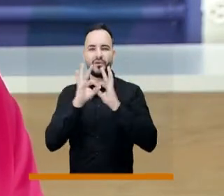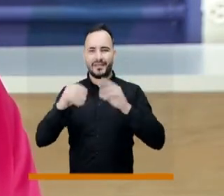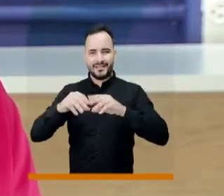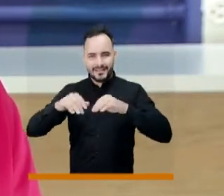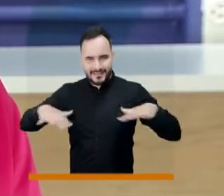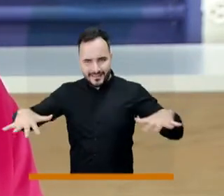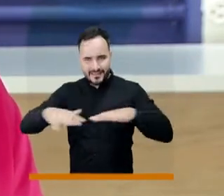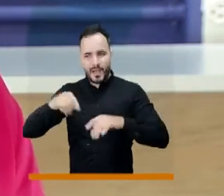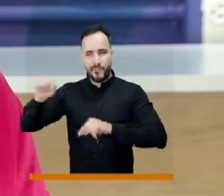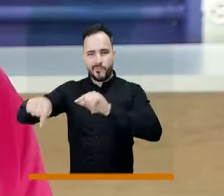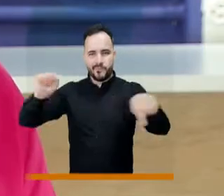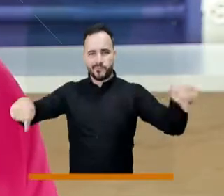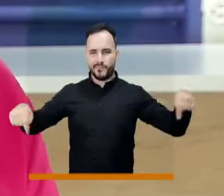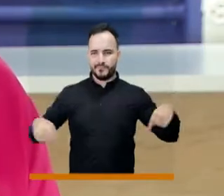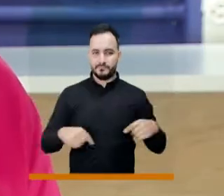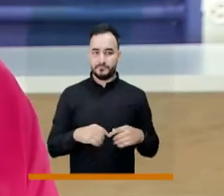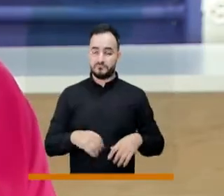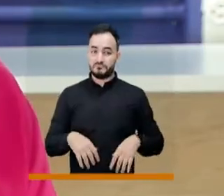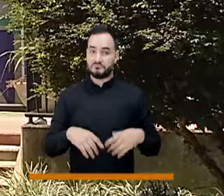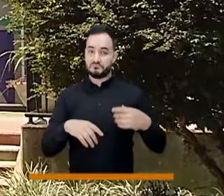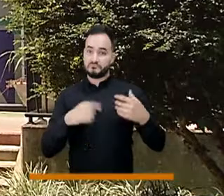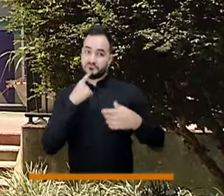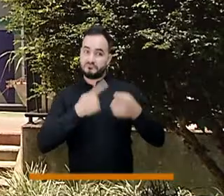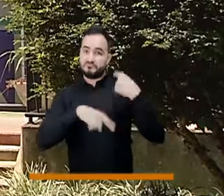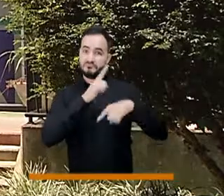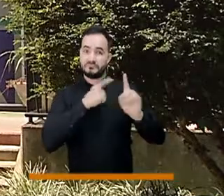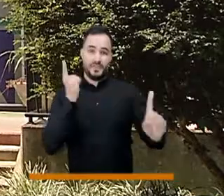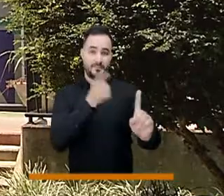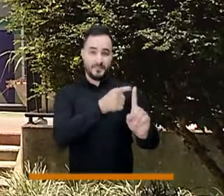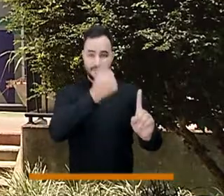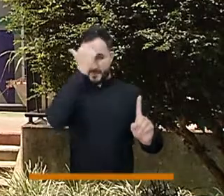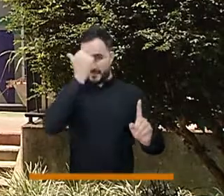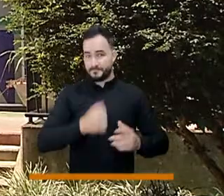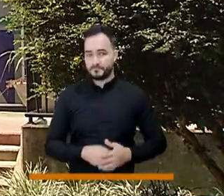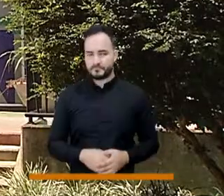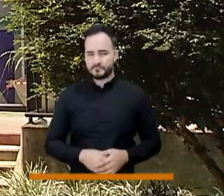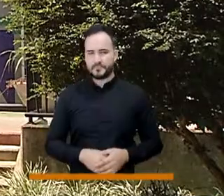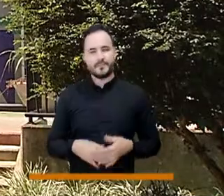tener un enfoque territorial. Es decir,